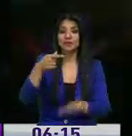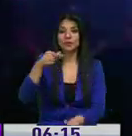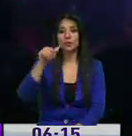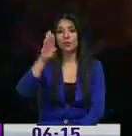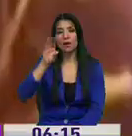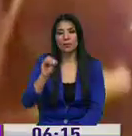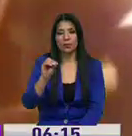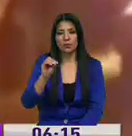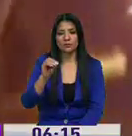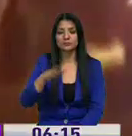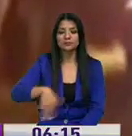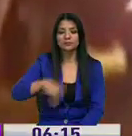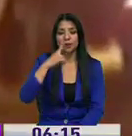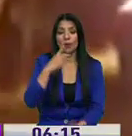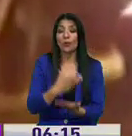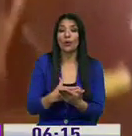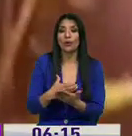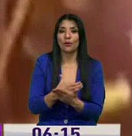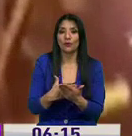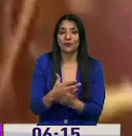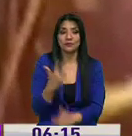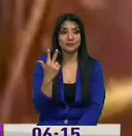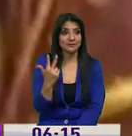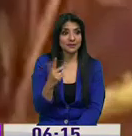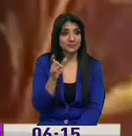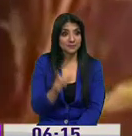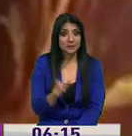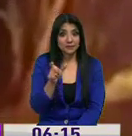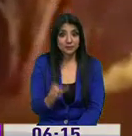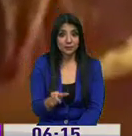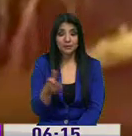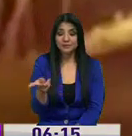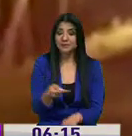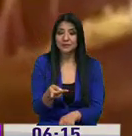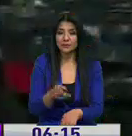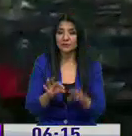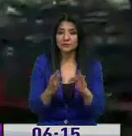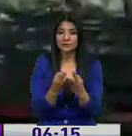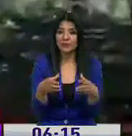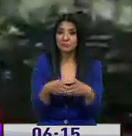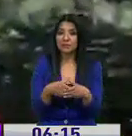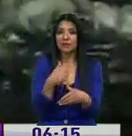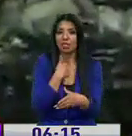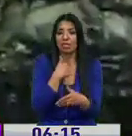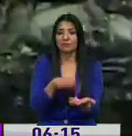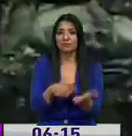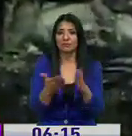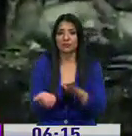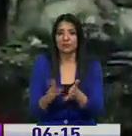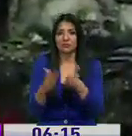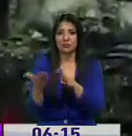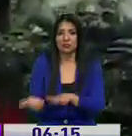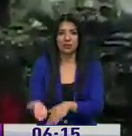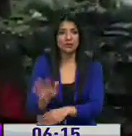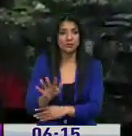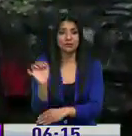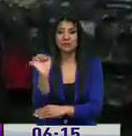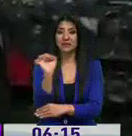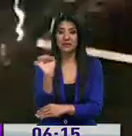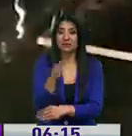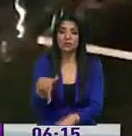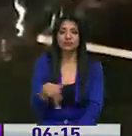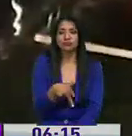oro tres integrantes de una misma familia murieron calcinados luego de que el vehículo liviano en el que